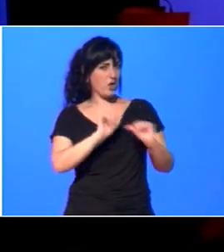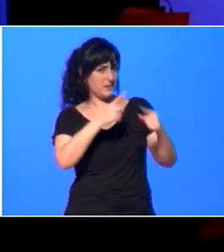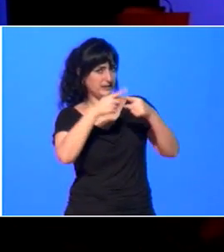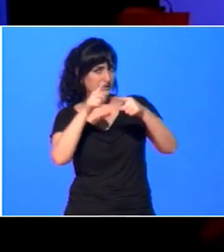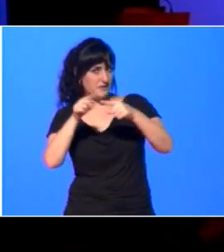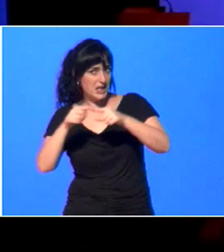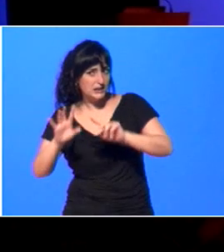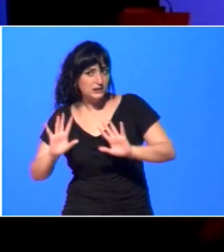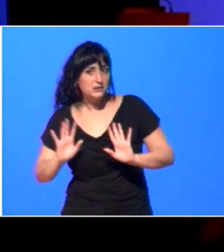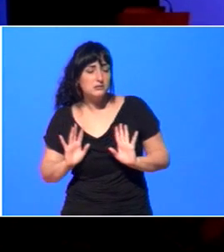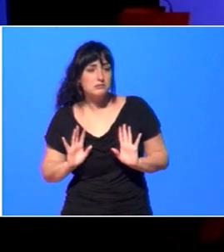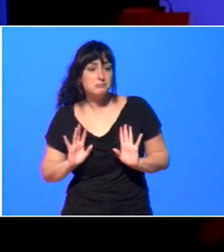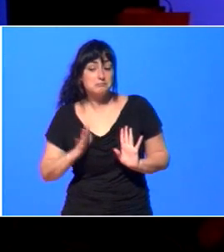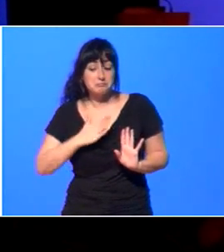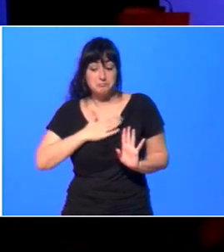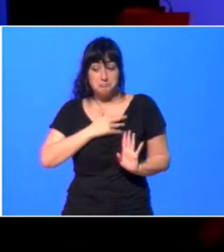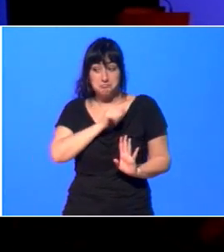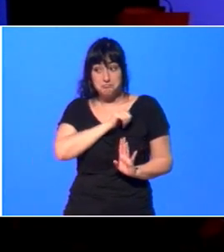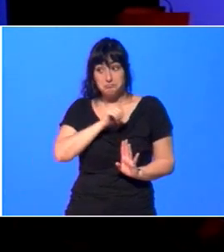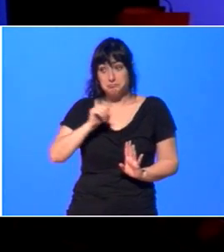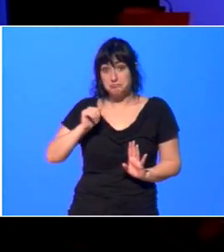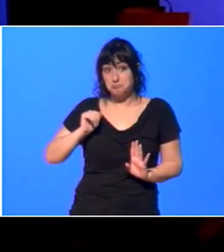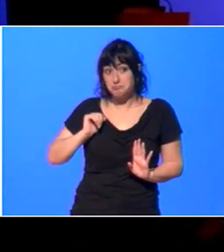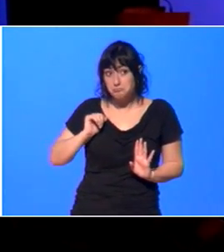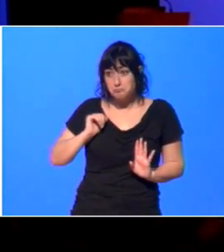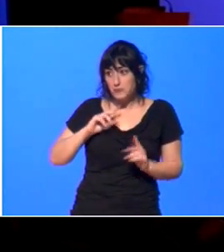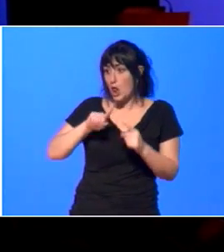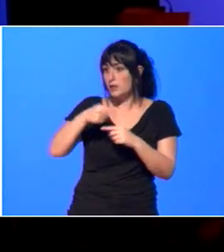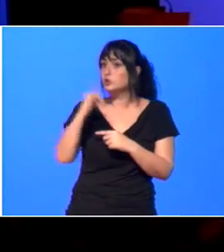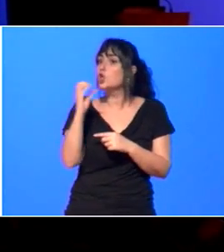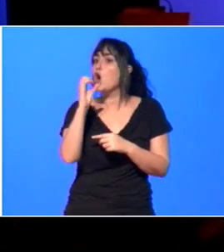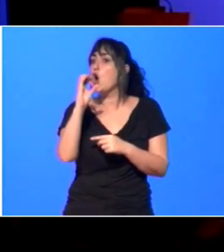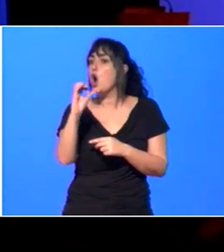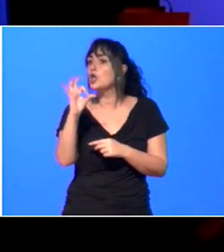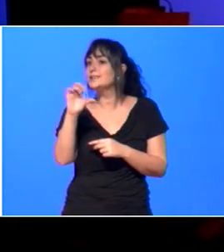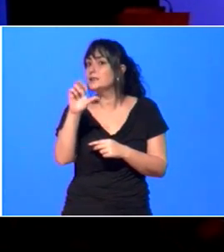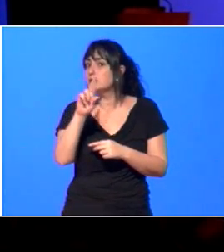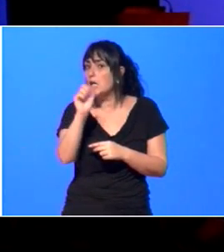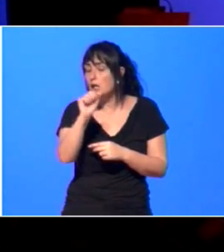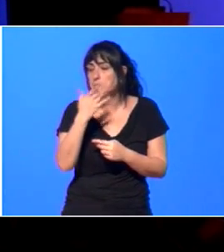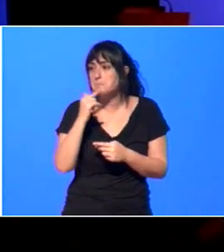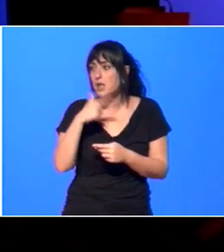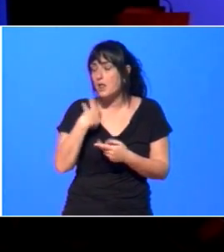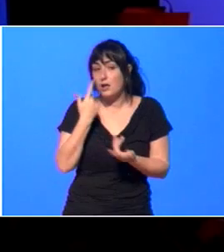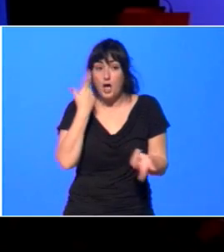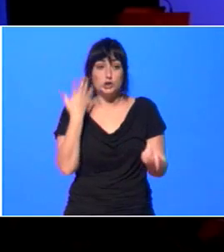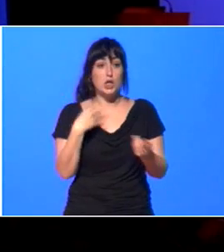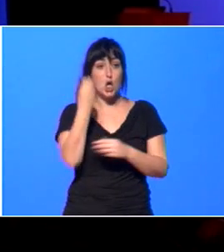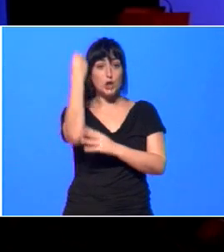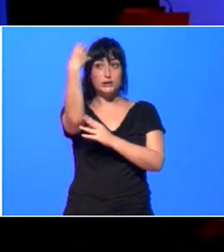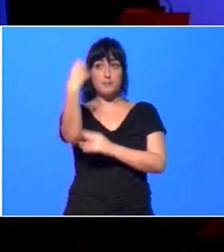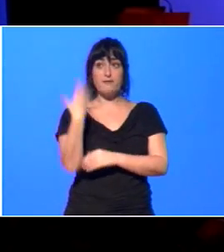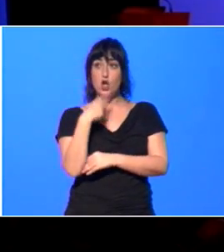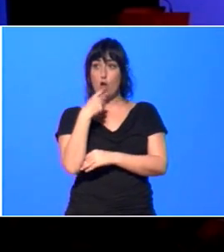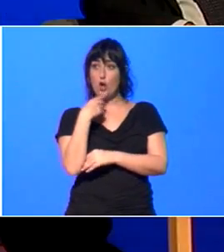Eso a mí personalmente, y luego Joserra nos ha dicho, ya, pero yo si paso el semáforo en rojo me ponen una multa y la